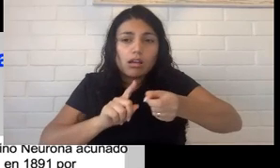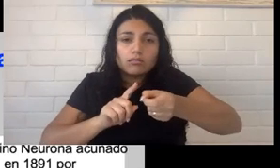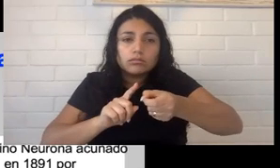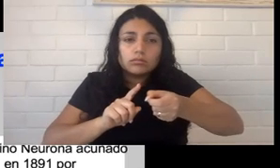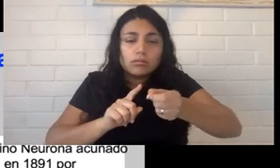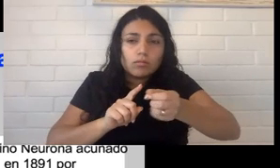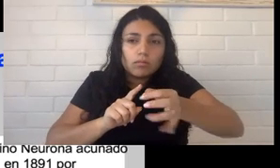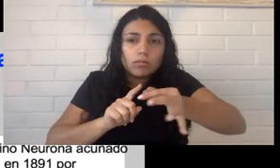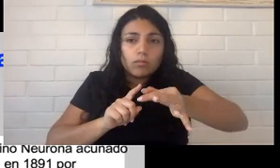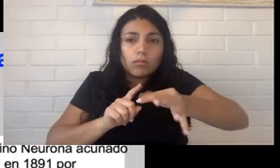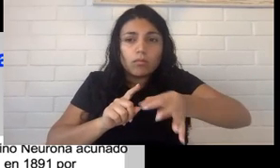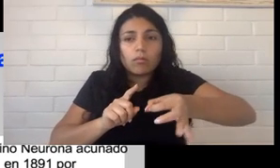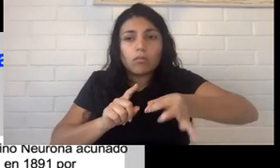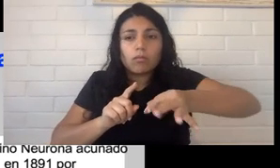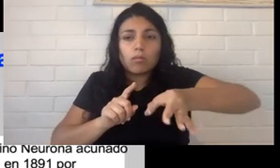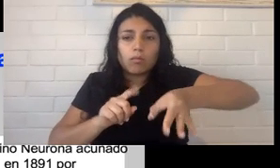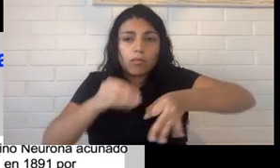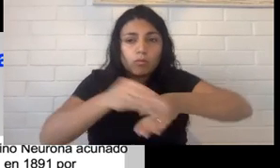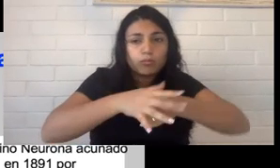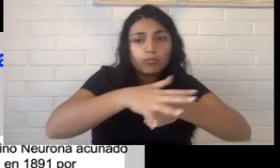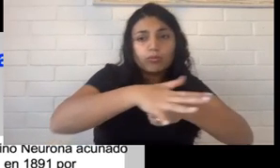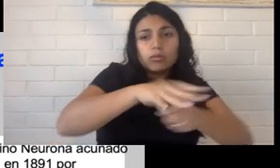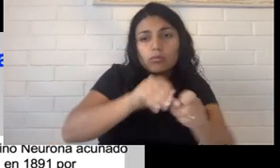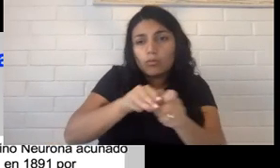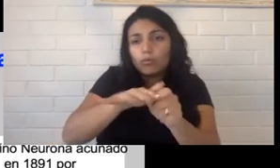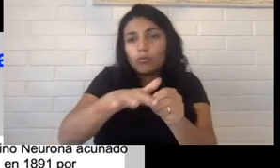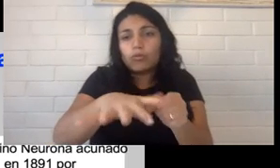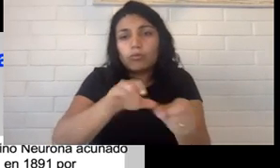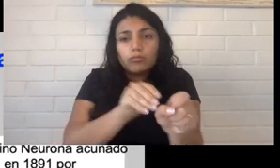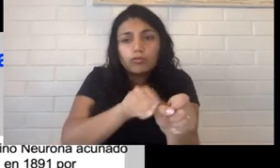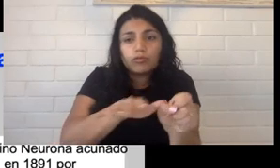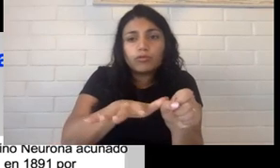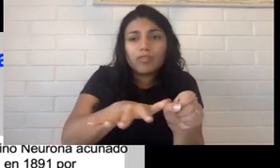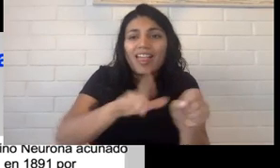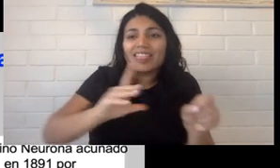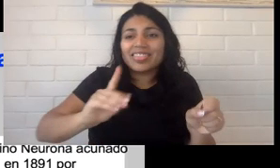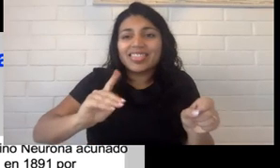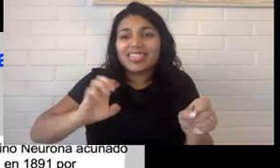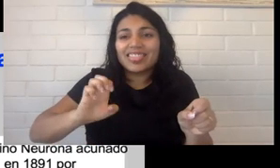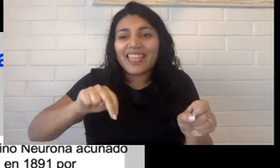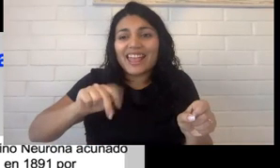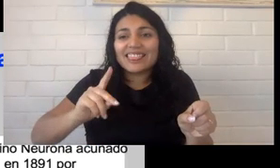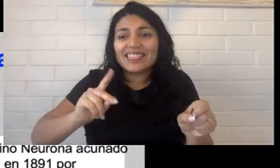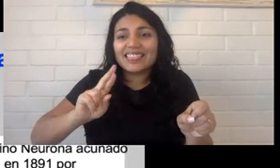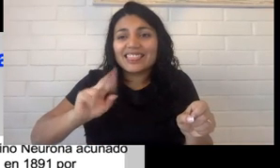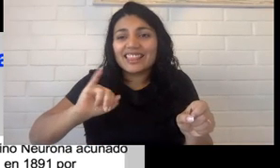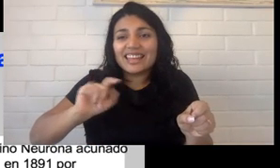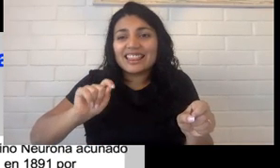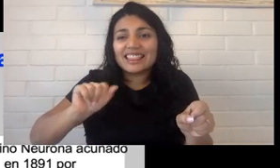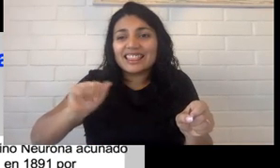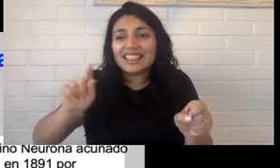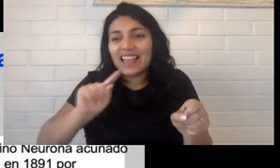son llamadas dendritas, son algunas ramificaciones que surgen de tamaño relativamente